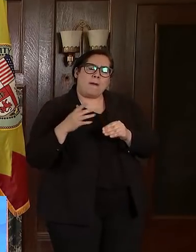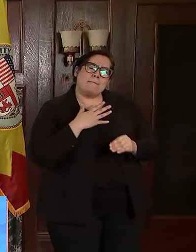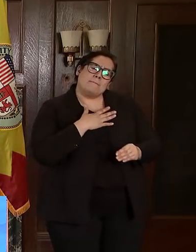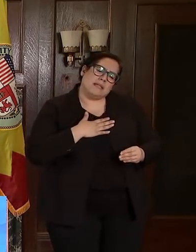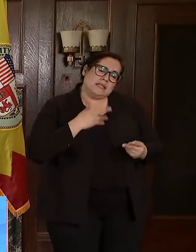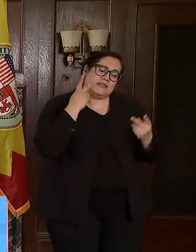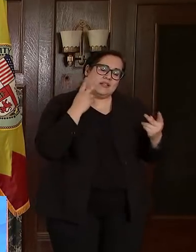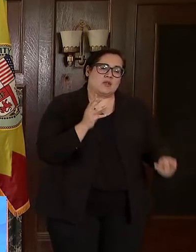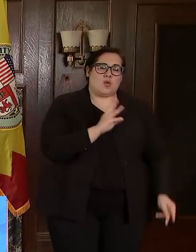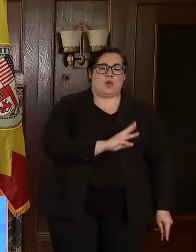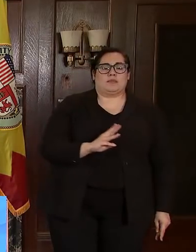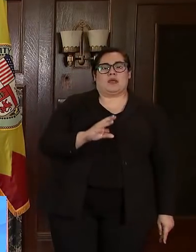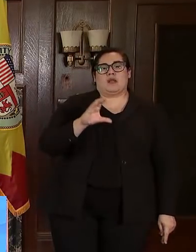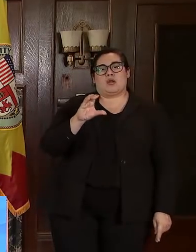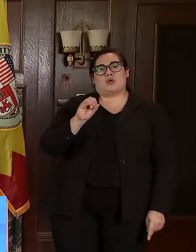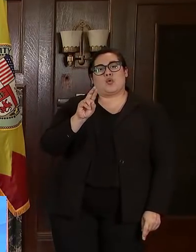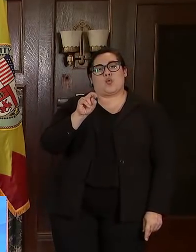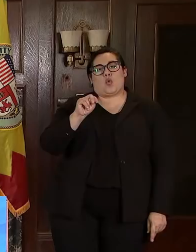la página